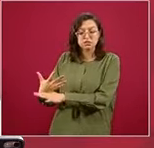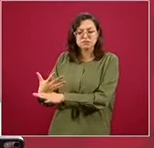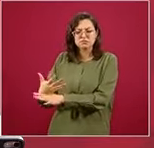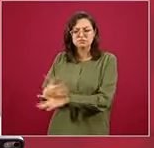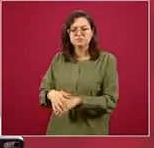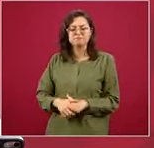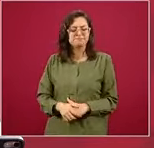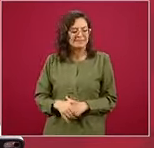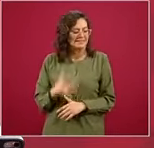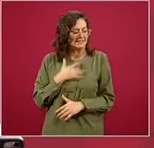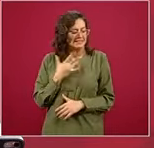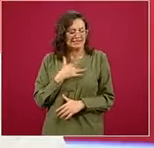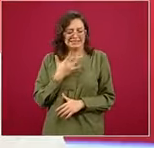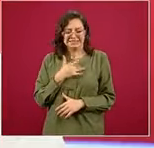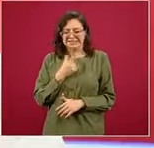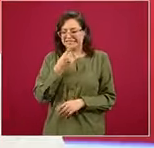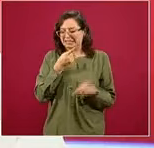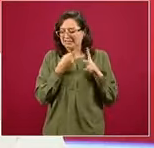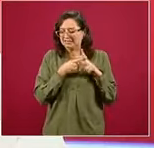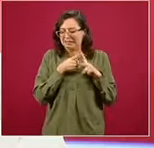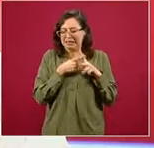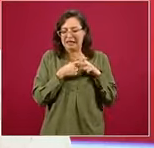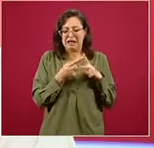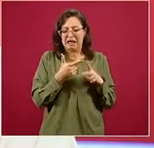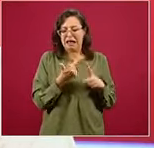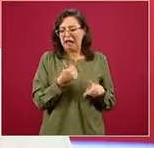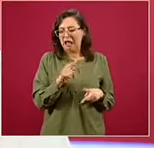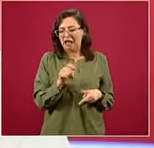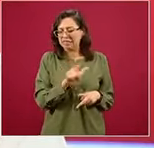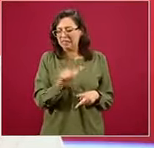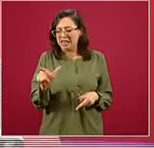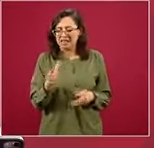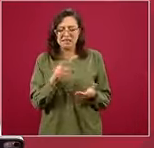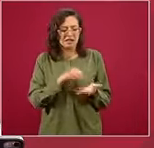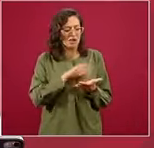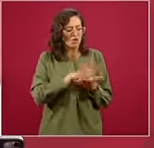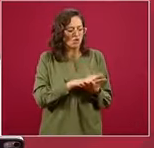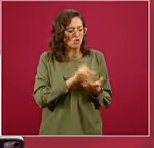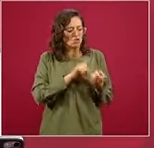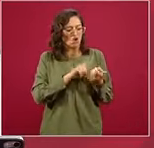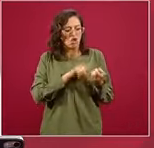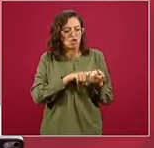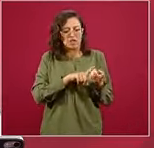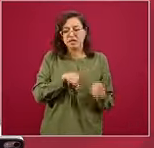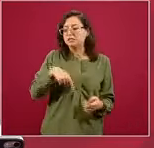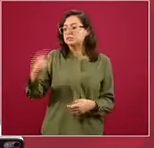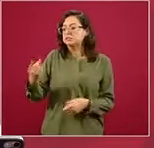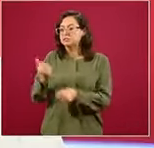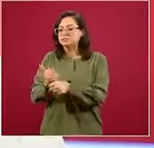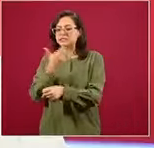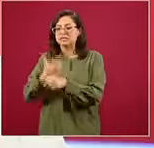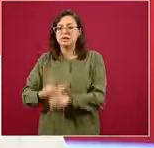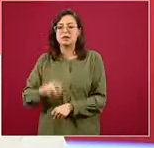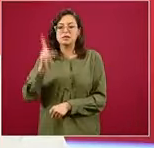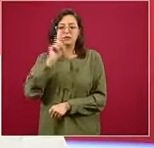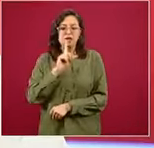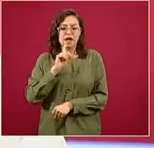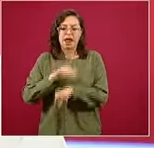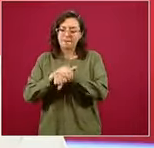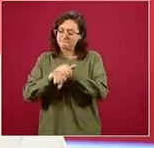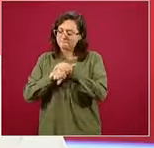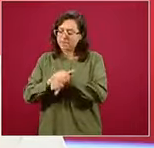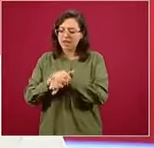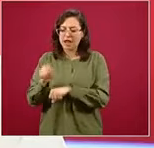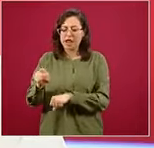dice: ya no sé qué hacer con las cifras de López-Gatell, ¿de dónde las saca?, ¿no? Y la propia secretaria, nuestra querida amiga, la